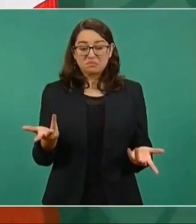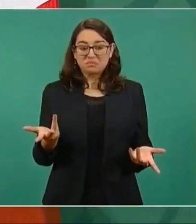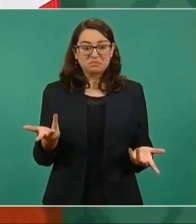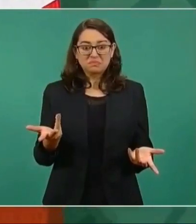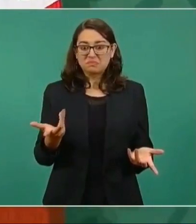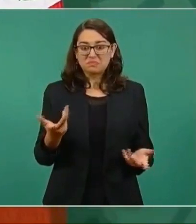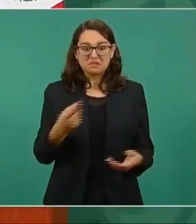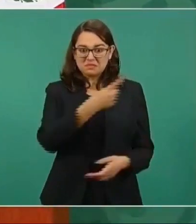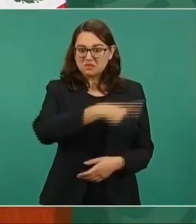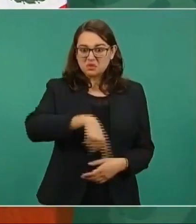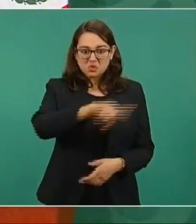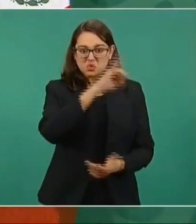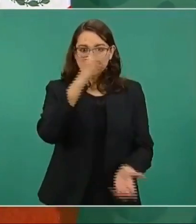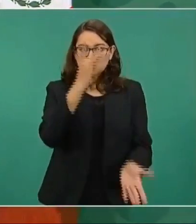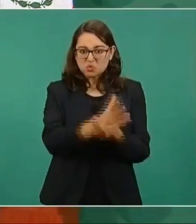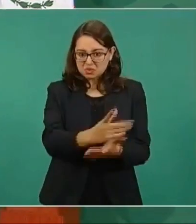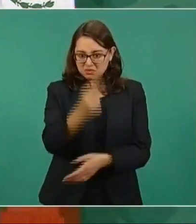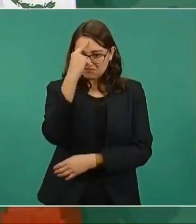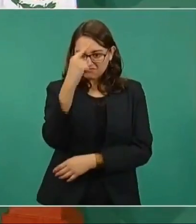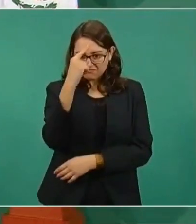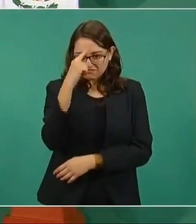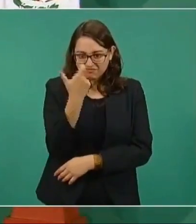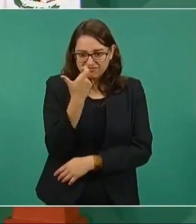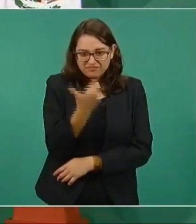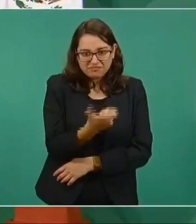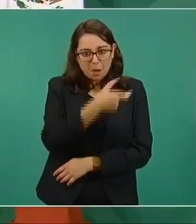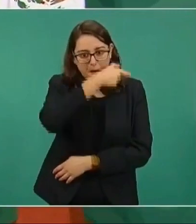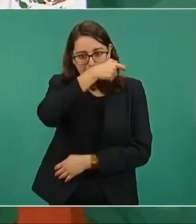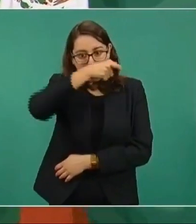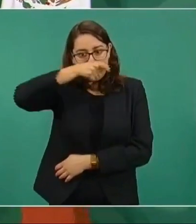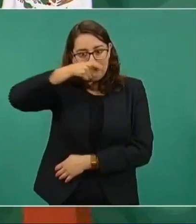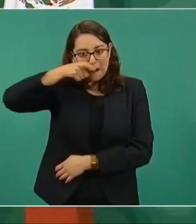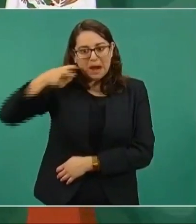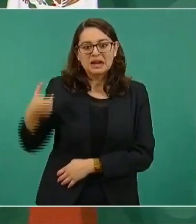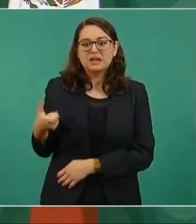la ambición, el robo